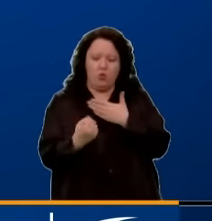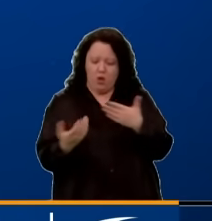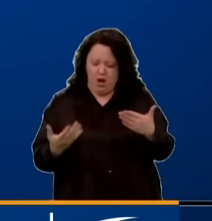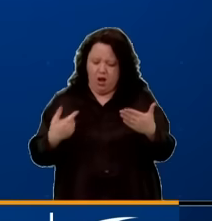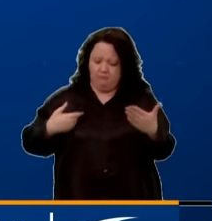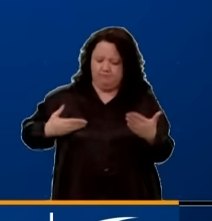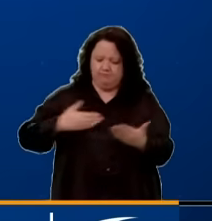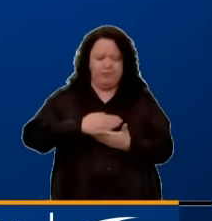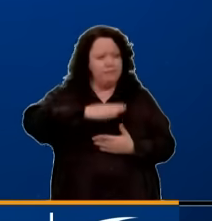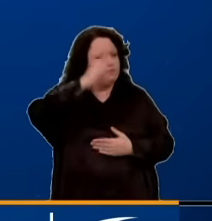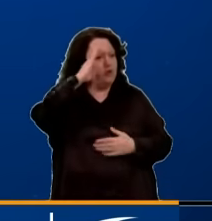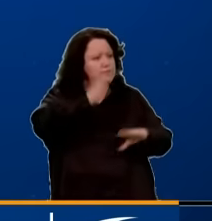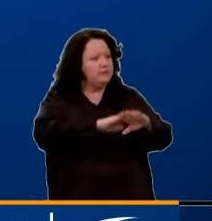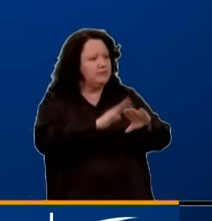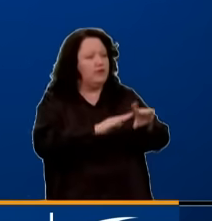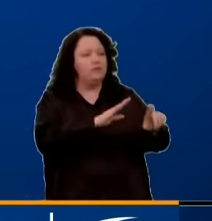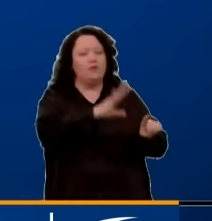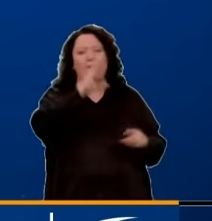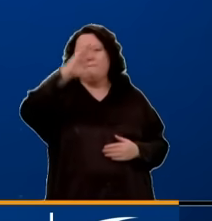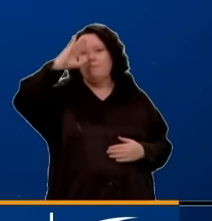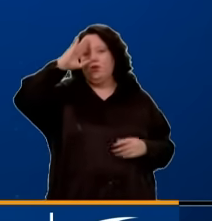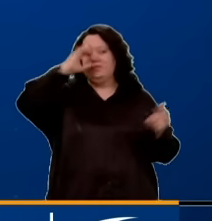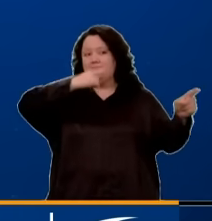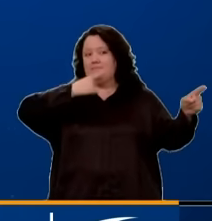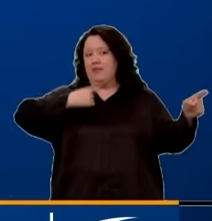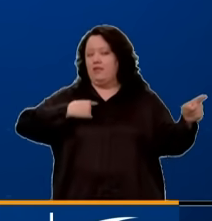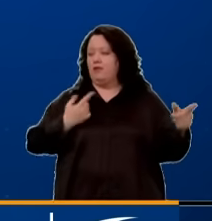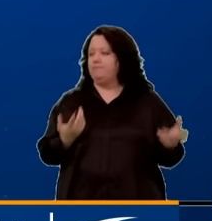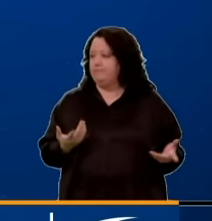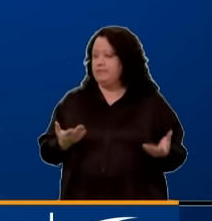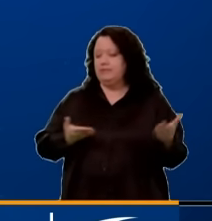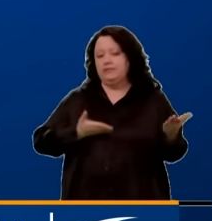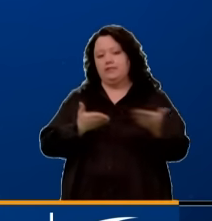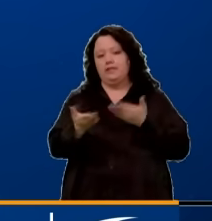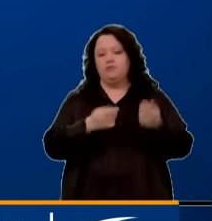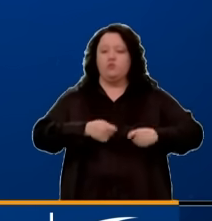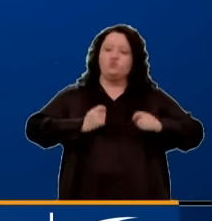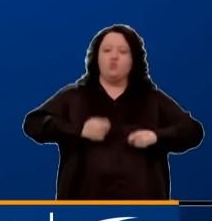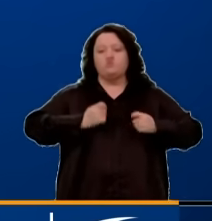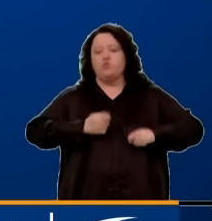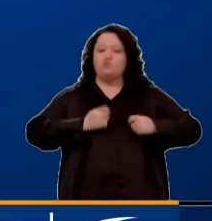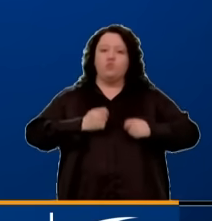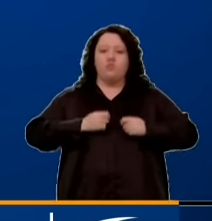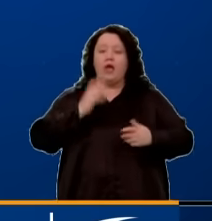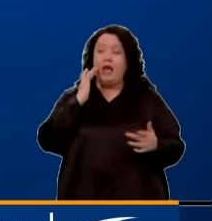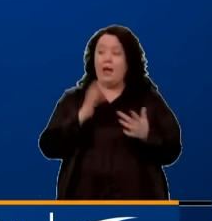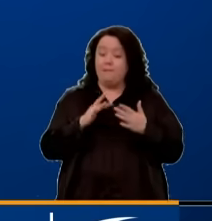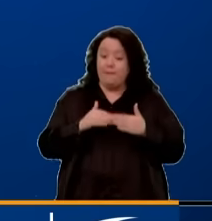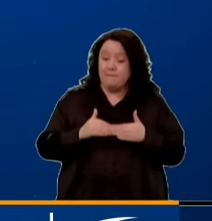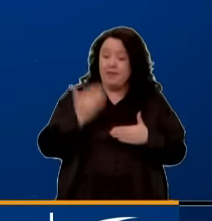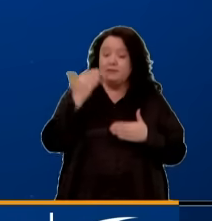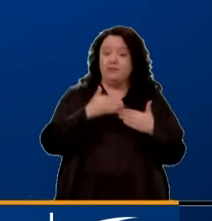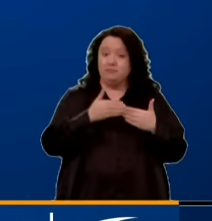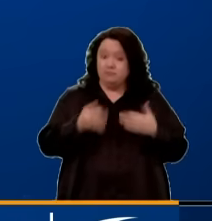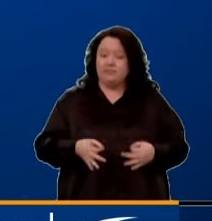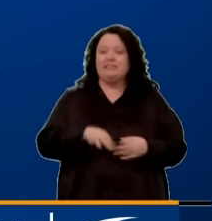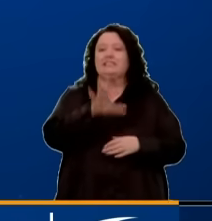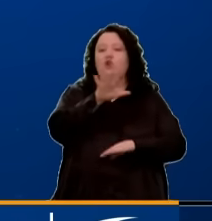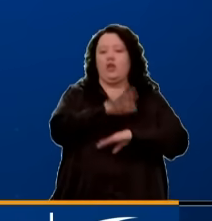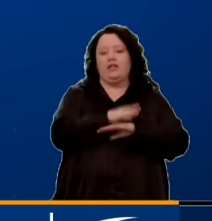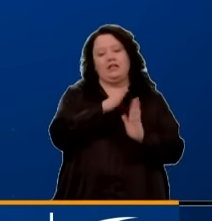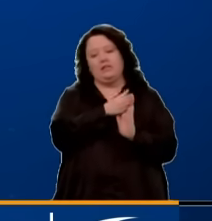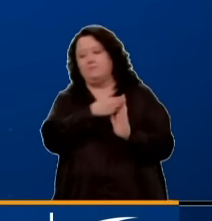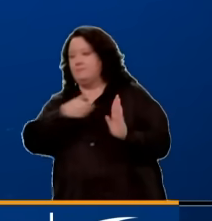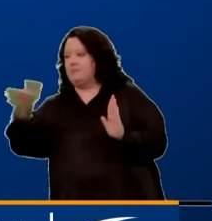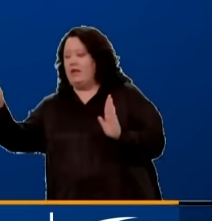hablar con la policía y un oficial de policía me dijo que los servicios de carruajes con caballos empiezan a funcionar a partir de las 5 de la tarde y